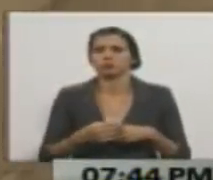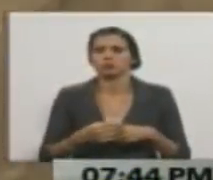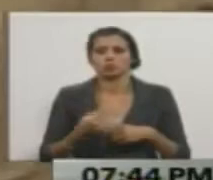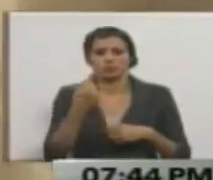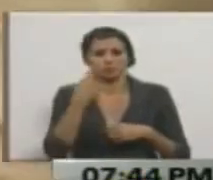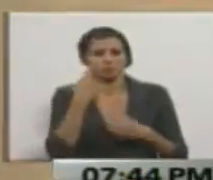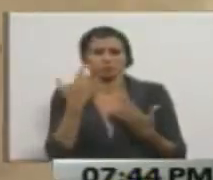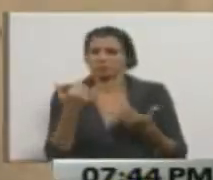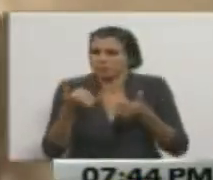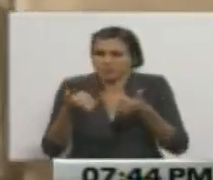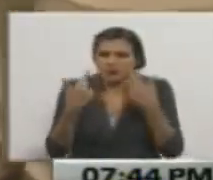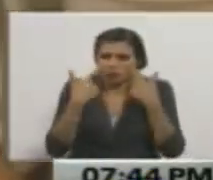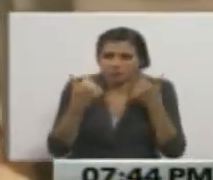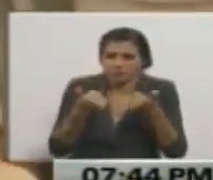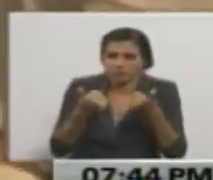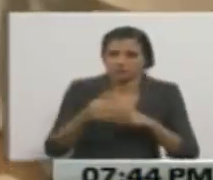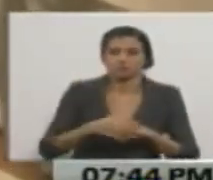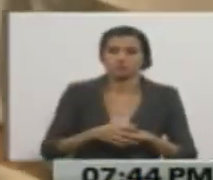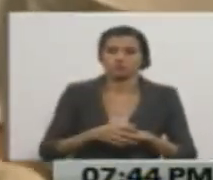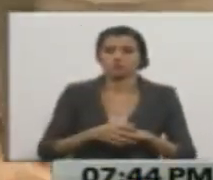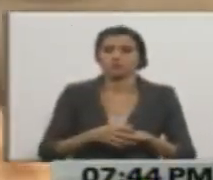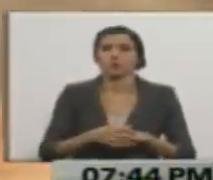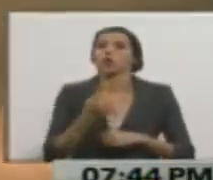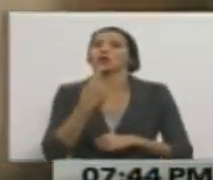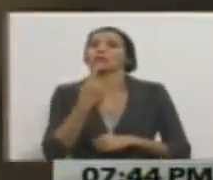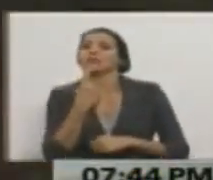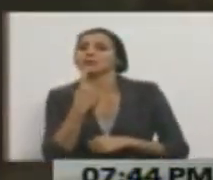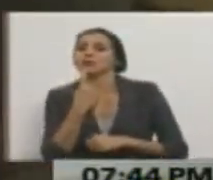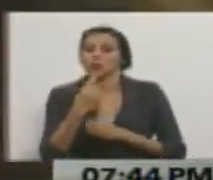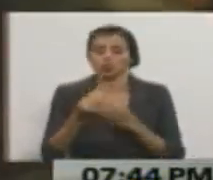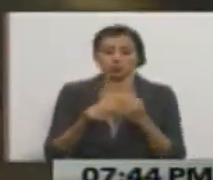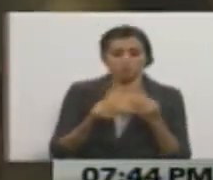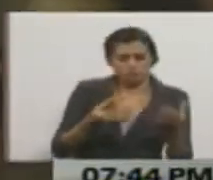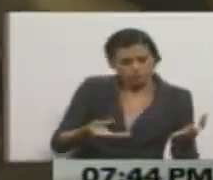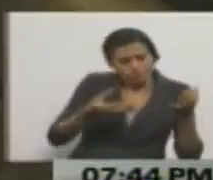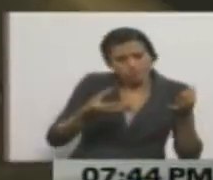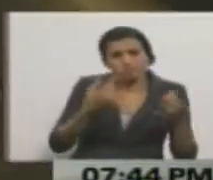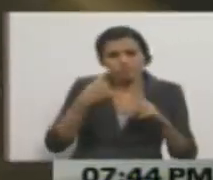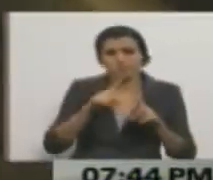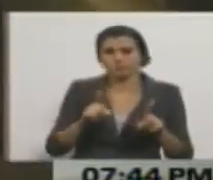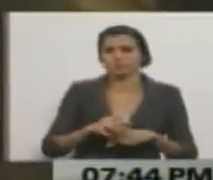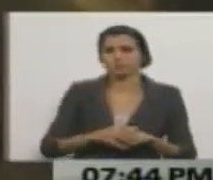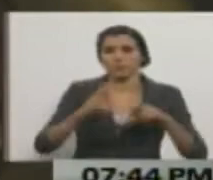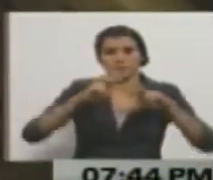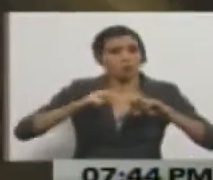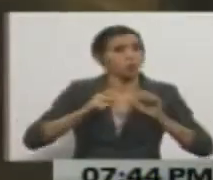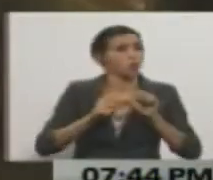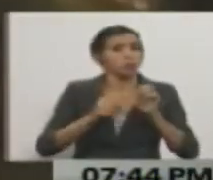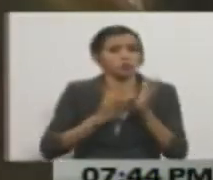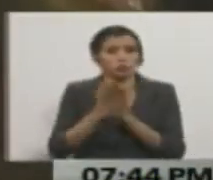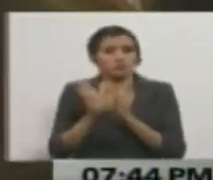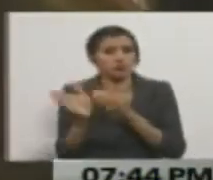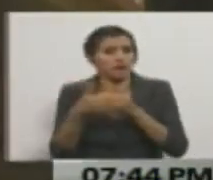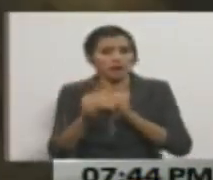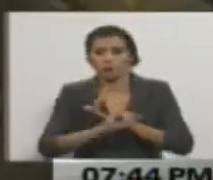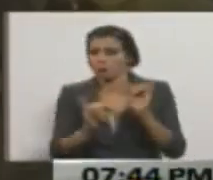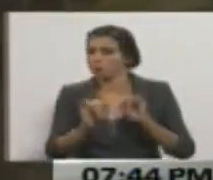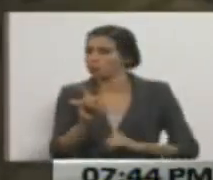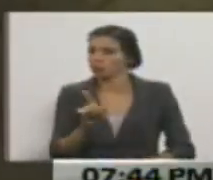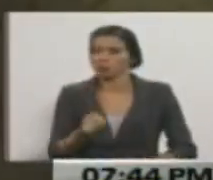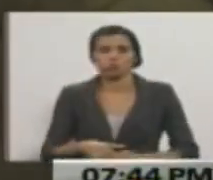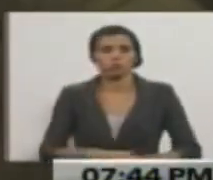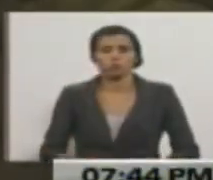es una cosa lo que dicen y otra cosa es la práctica. Entonces nosotros vemos, esta investigación sigue, esto no se cierra aquí y nosotros vamos a